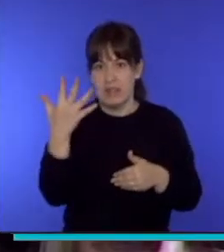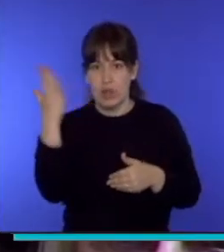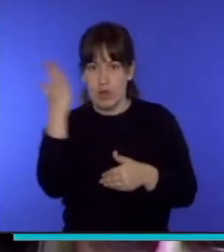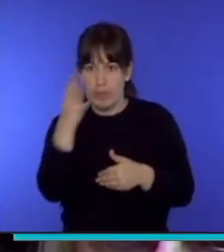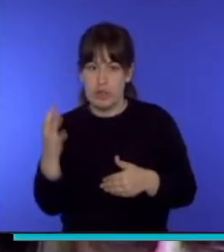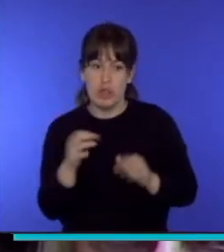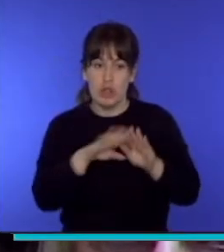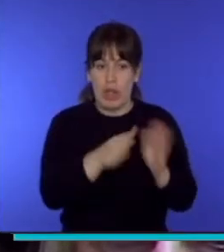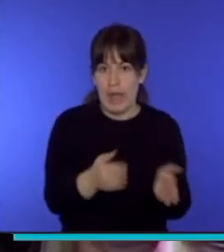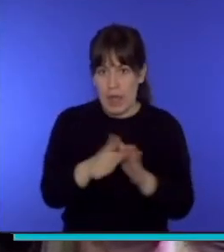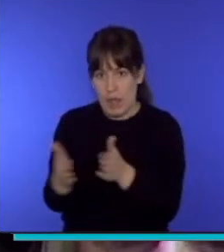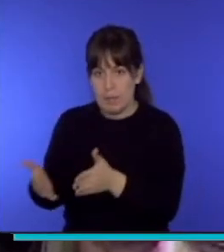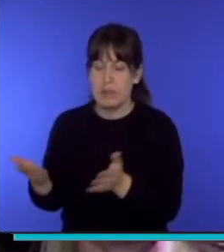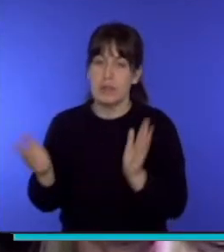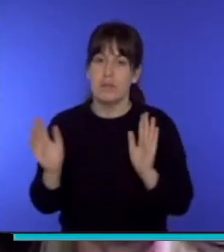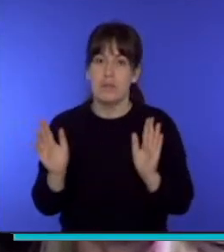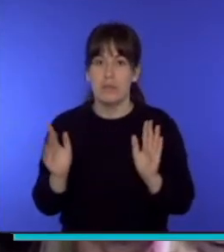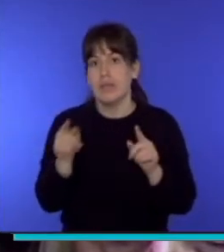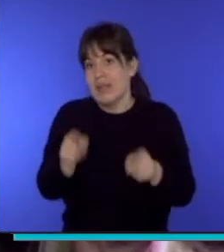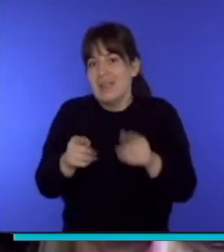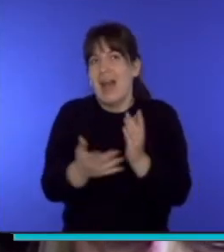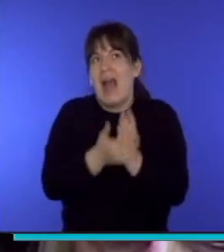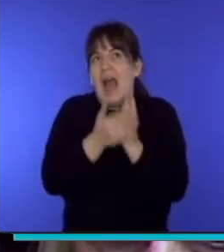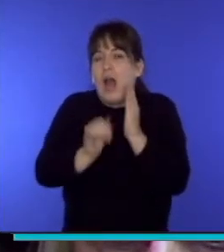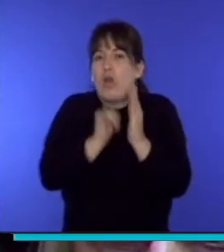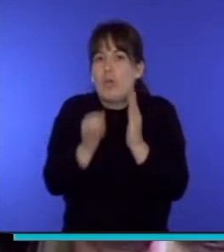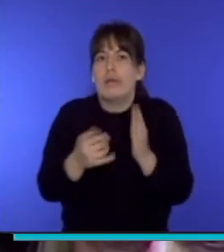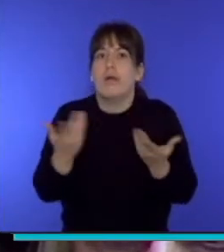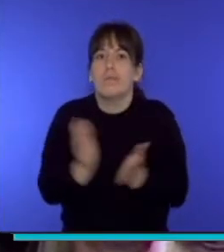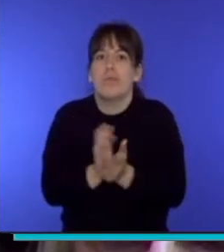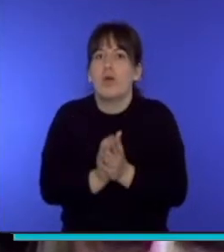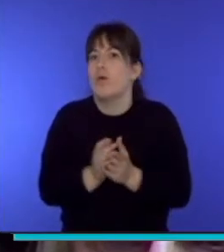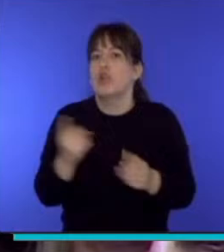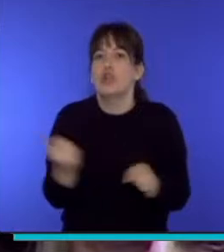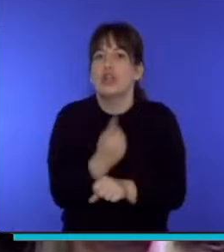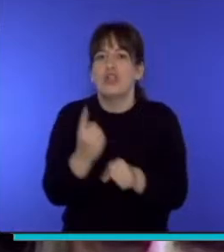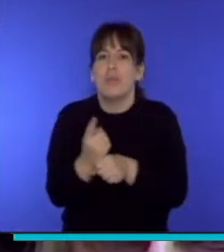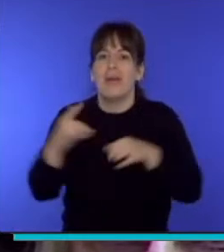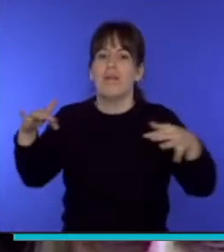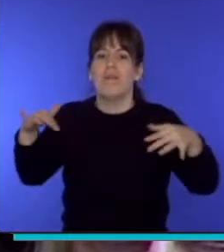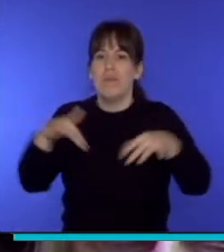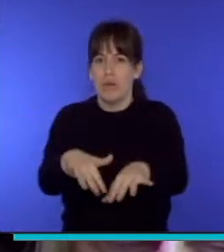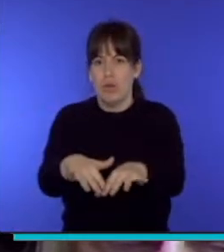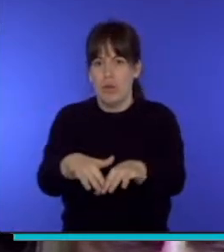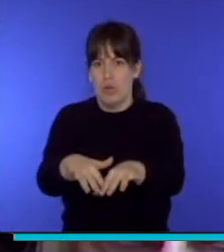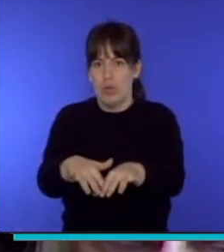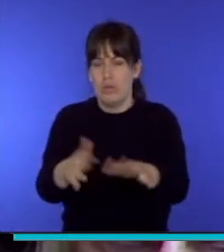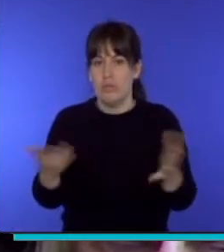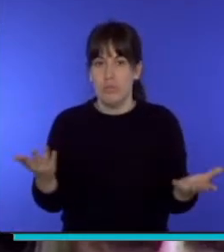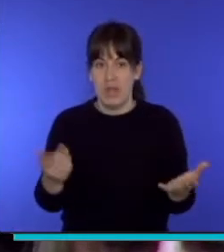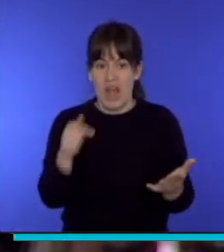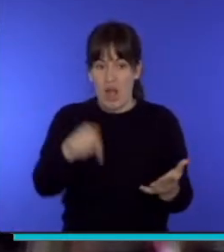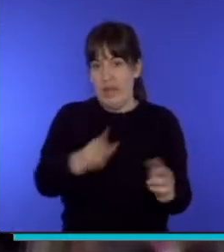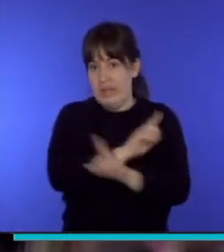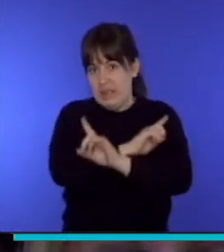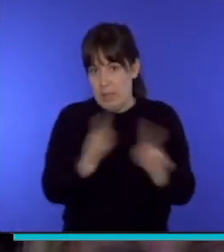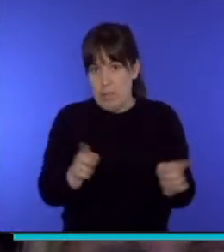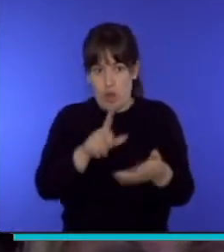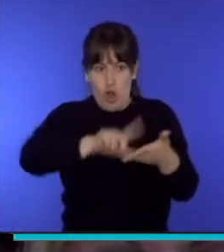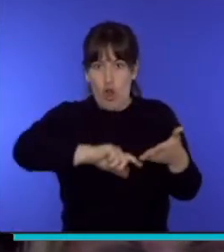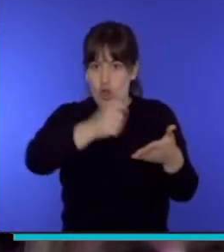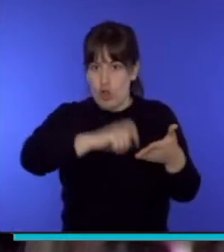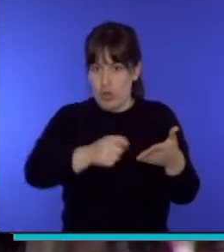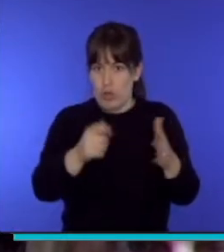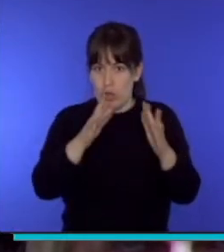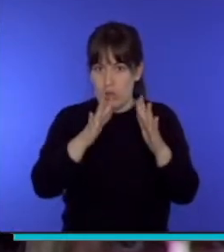mesa, ese era el argumento por el cual no se podían hacer concurrentes. Ahora tampoco con este cronograma se pueden